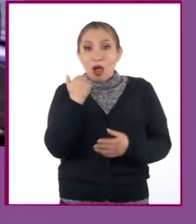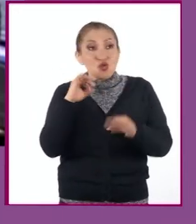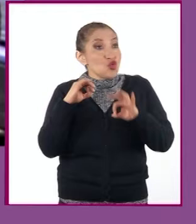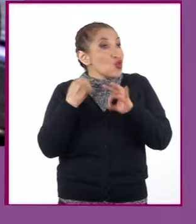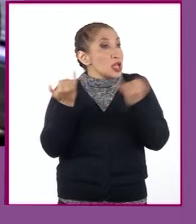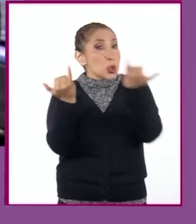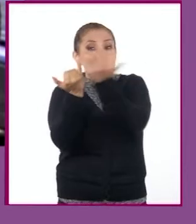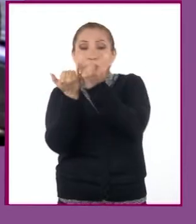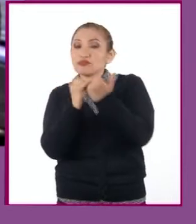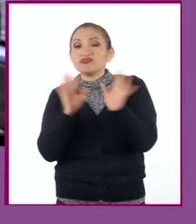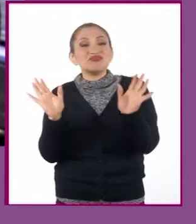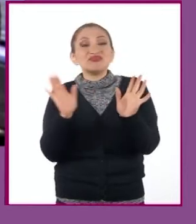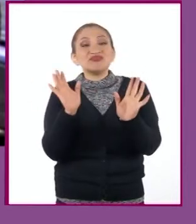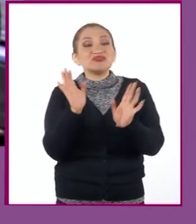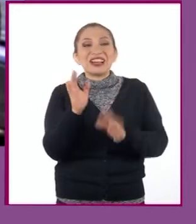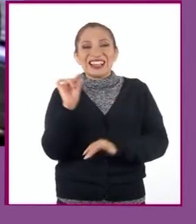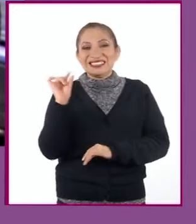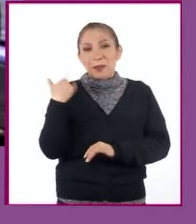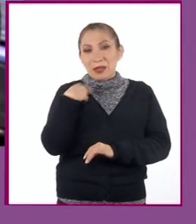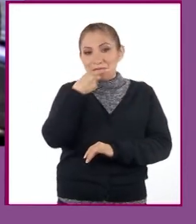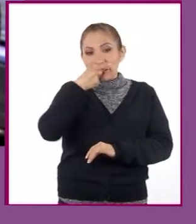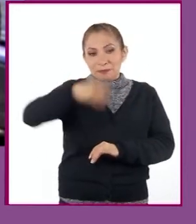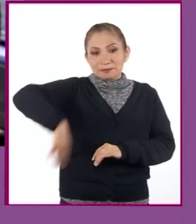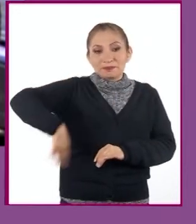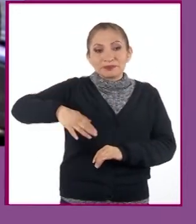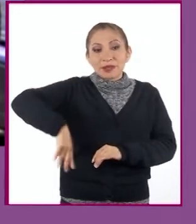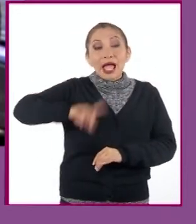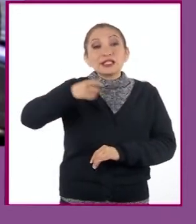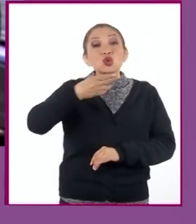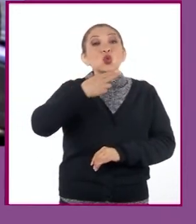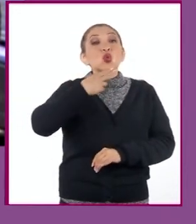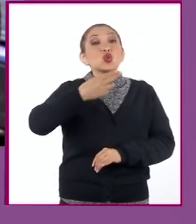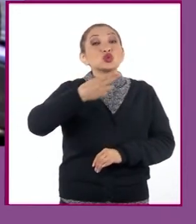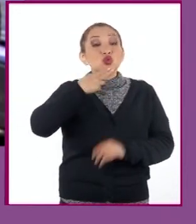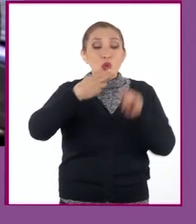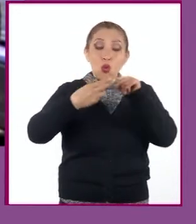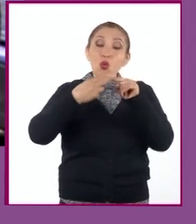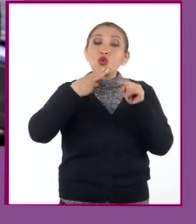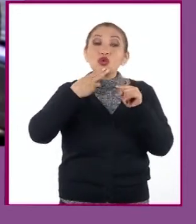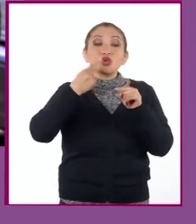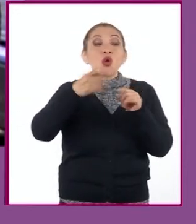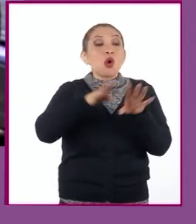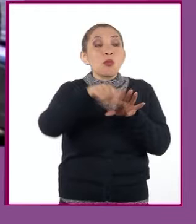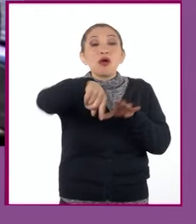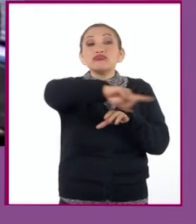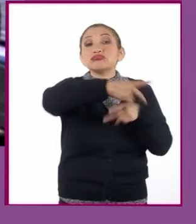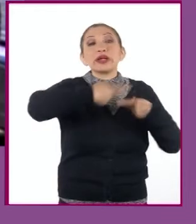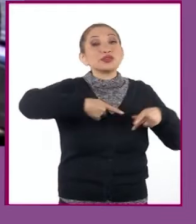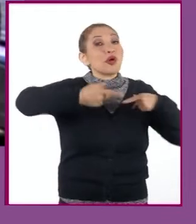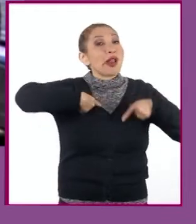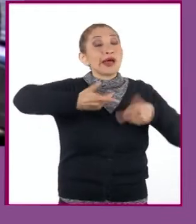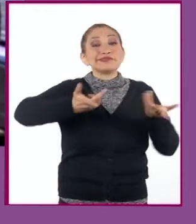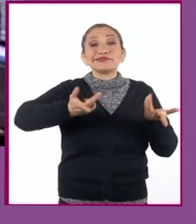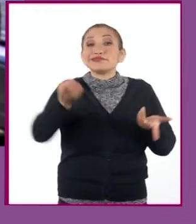hay, ¿no? Lo que determina, hace un momento lo decíamos, es los usos, y los usos los va determinando la gente, ¿no?